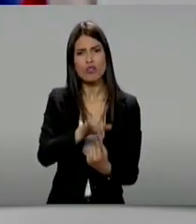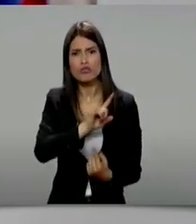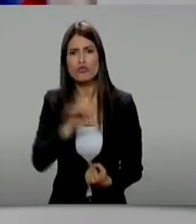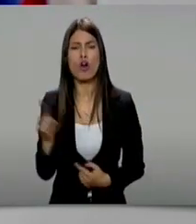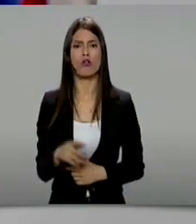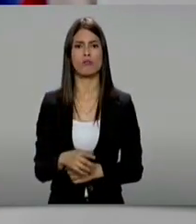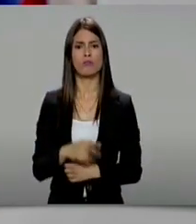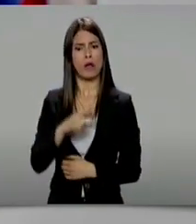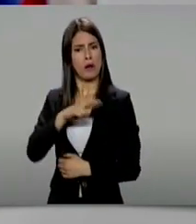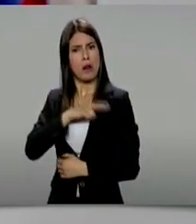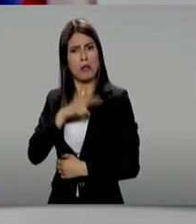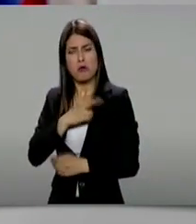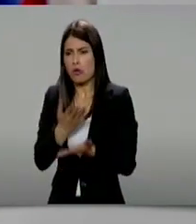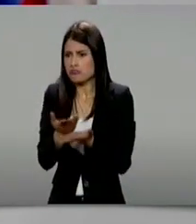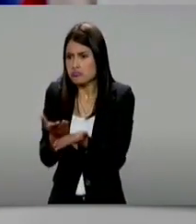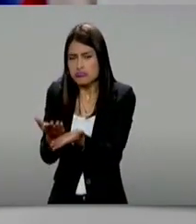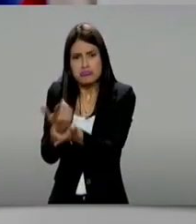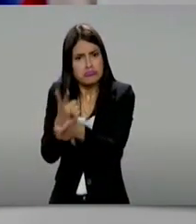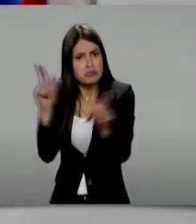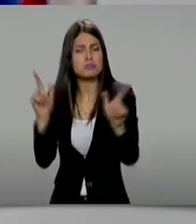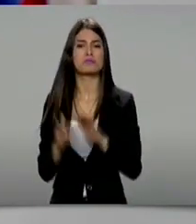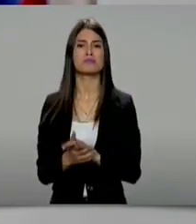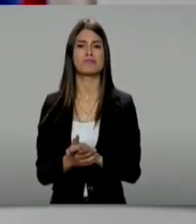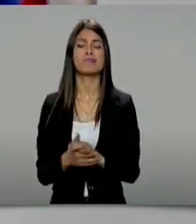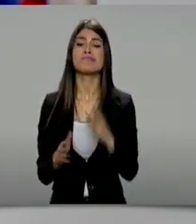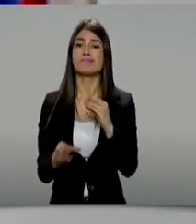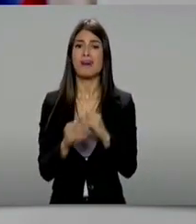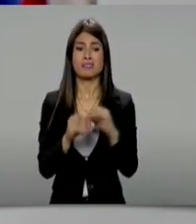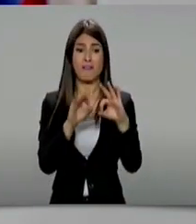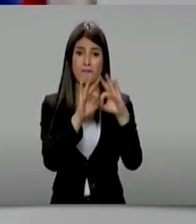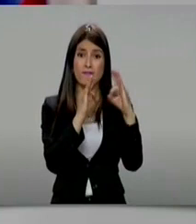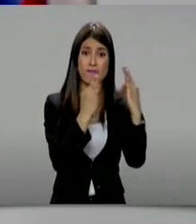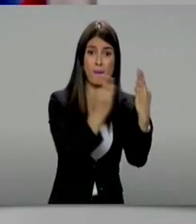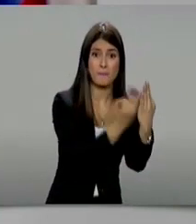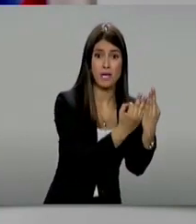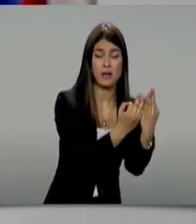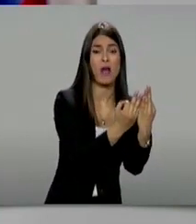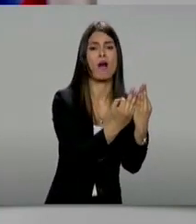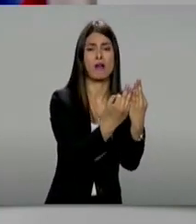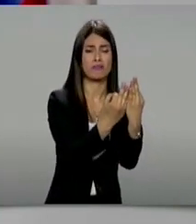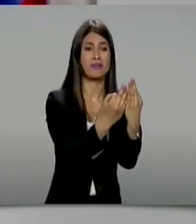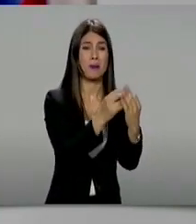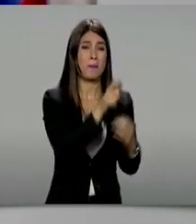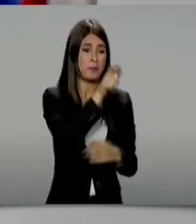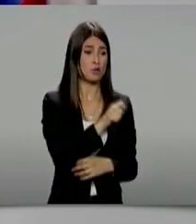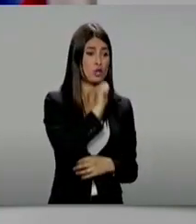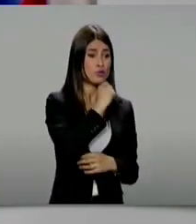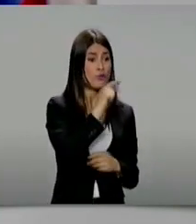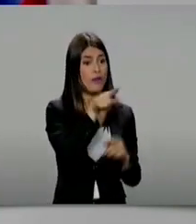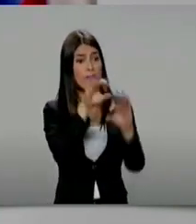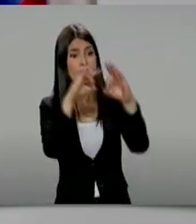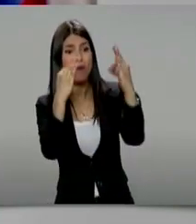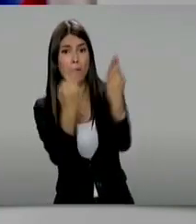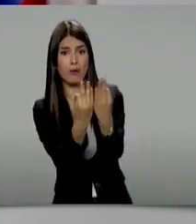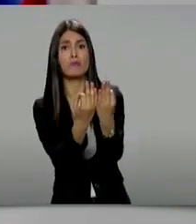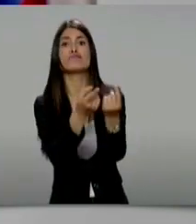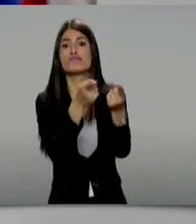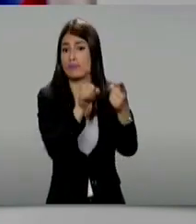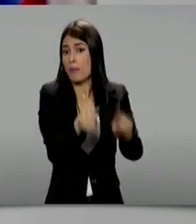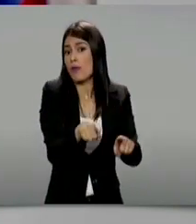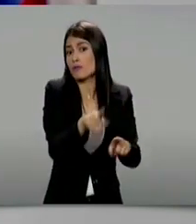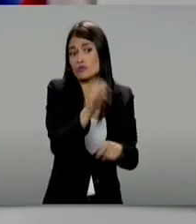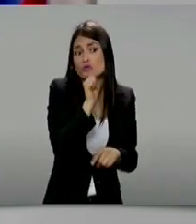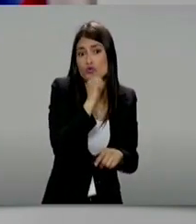y se reconoció a la familia y a los líderes religiosos como víctimas del conflicto Esa fue